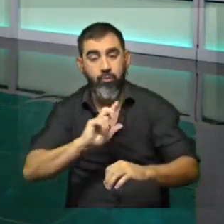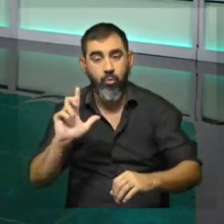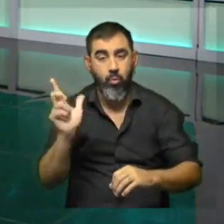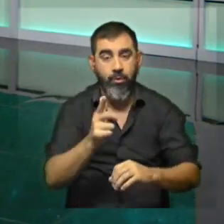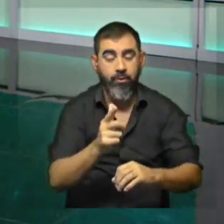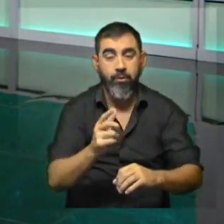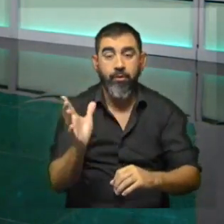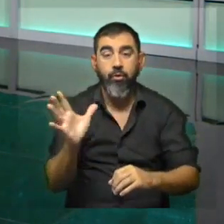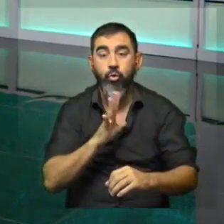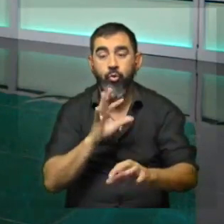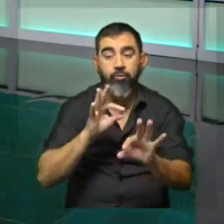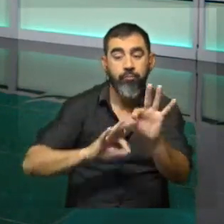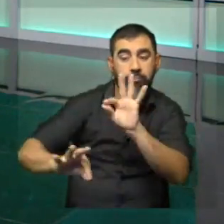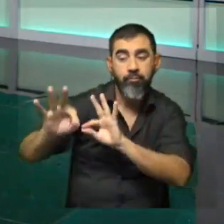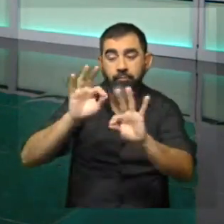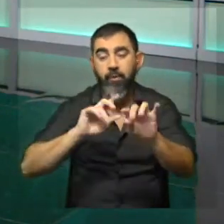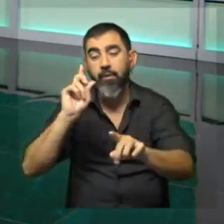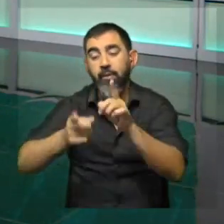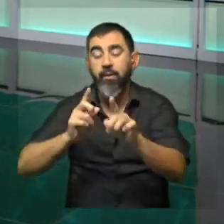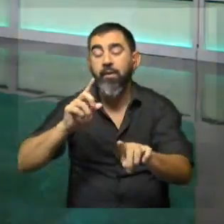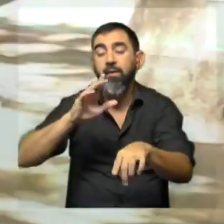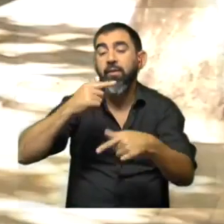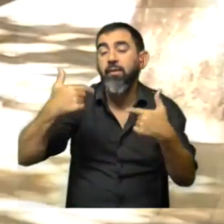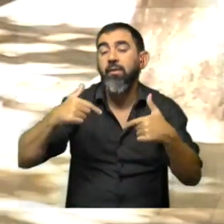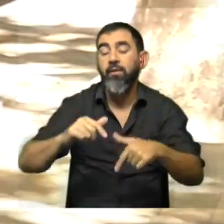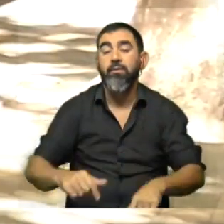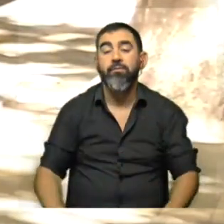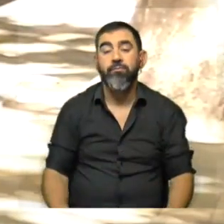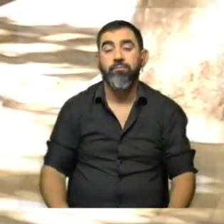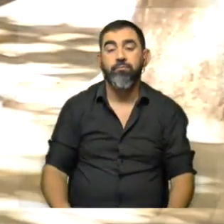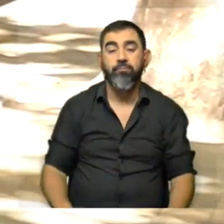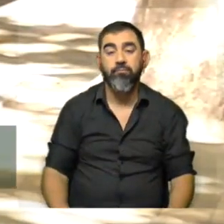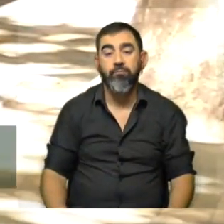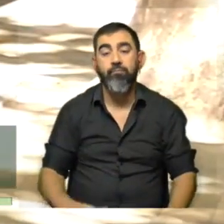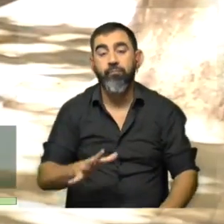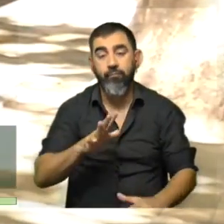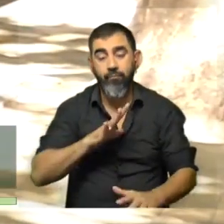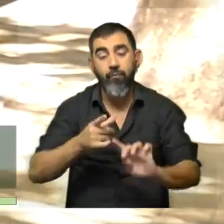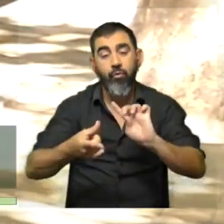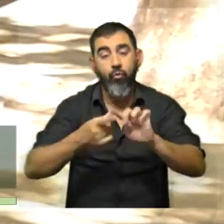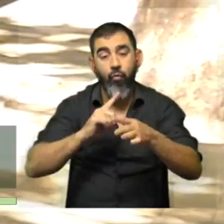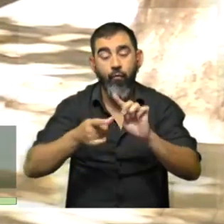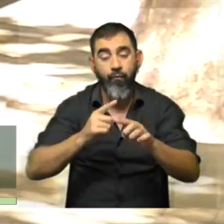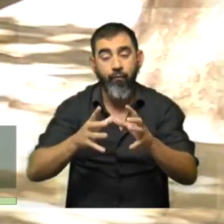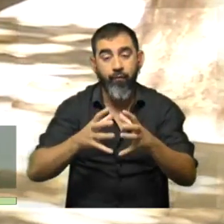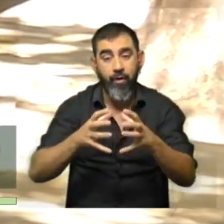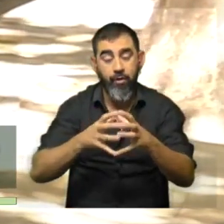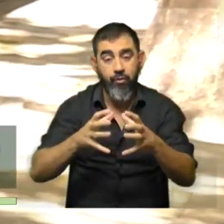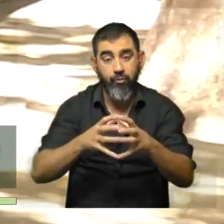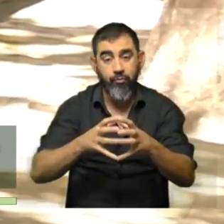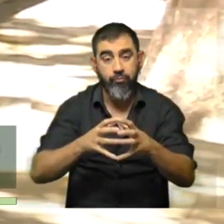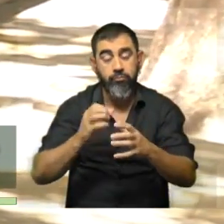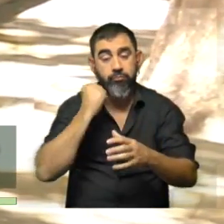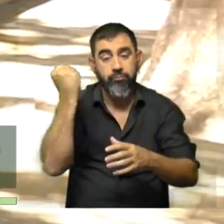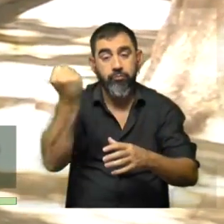donde todo se digita según se dirige la intendencia tenemos varios puntos de nuestro convenio colectivo que es este obviamente